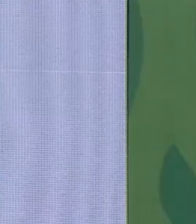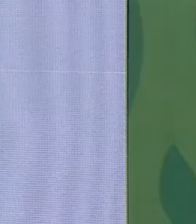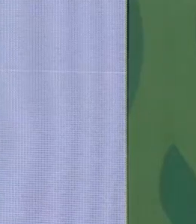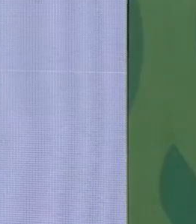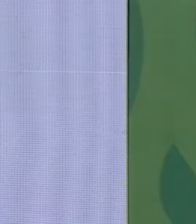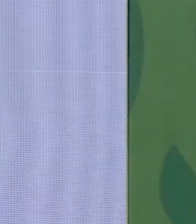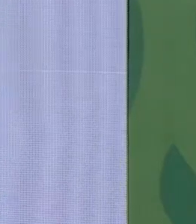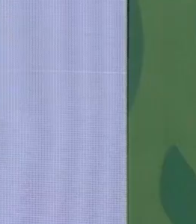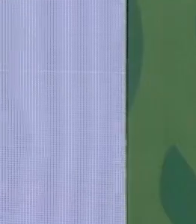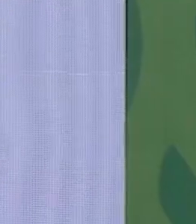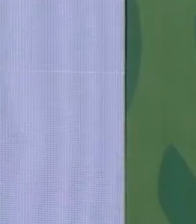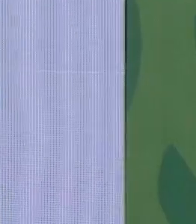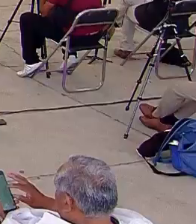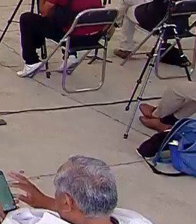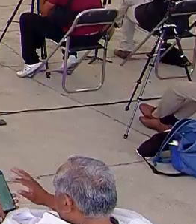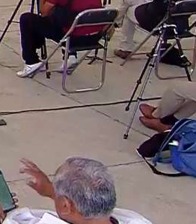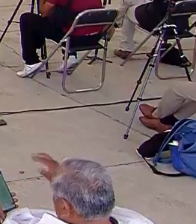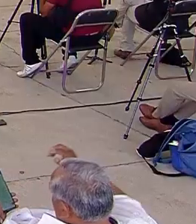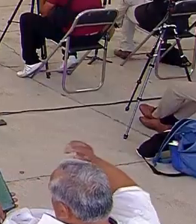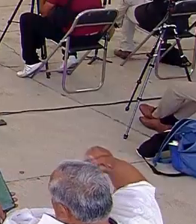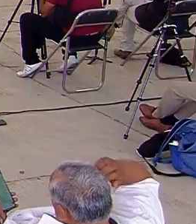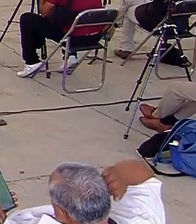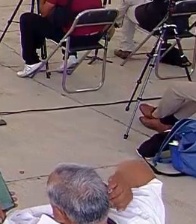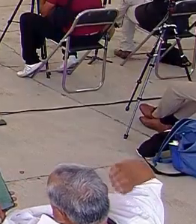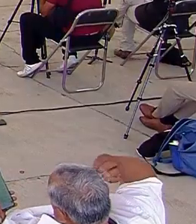sea un pueblo sabio.